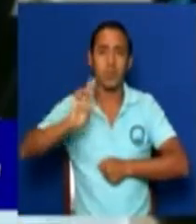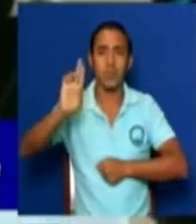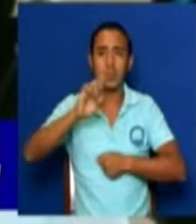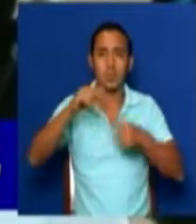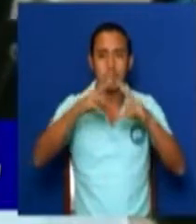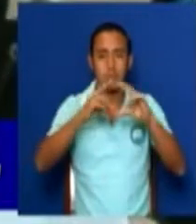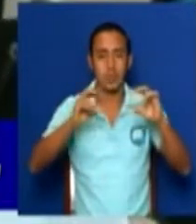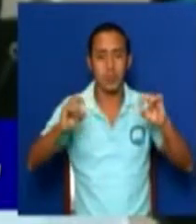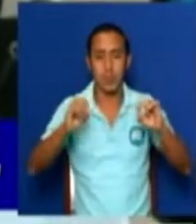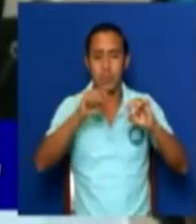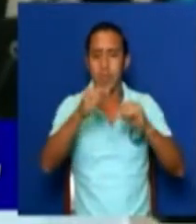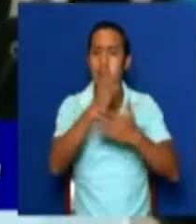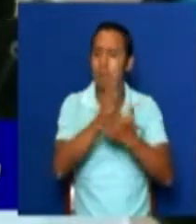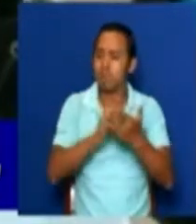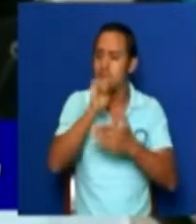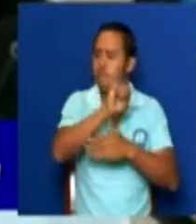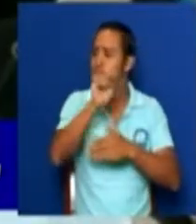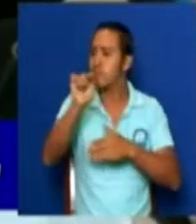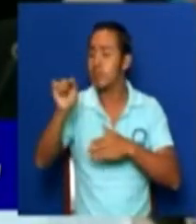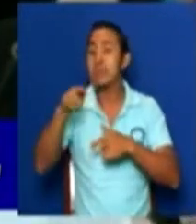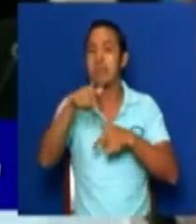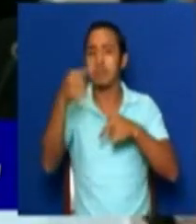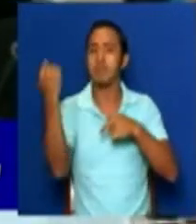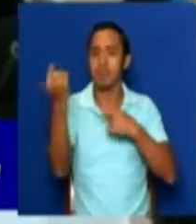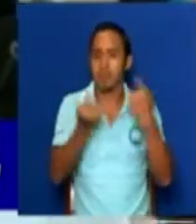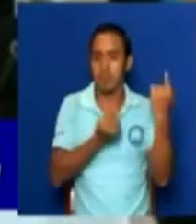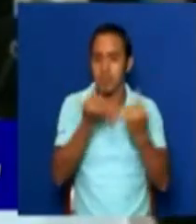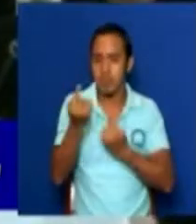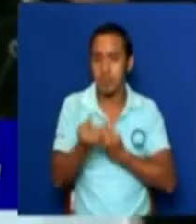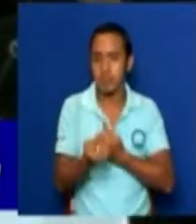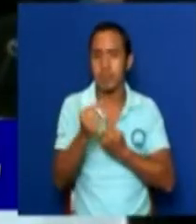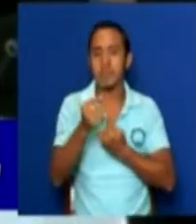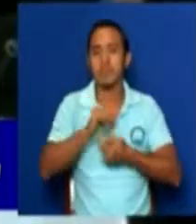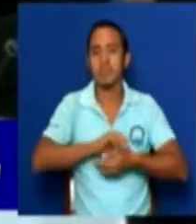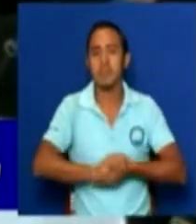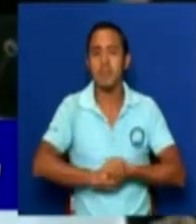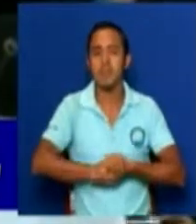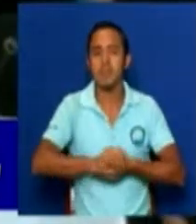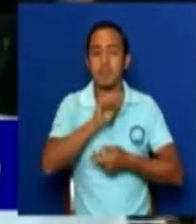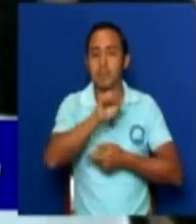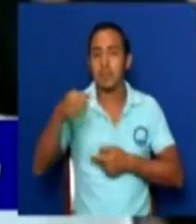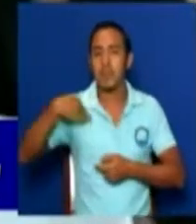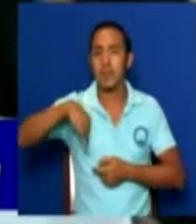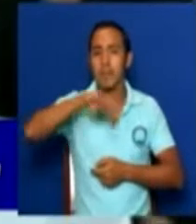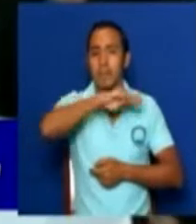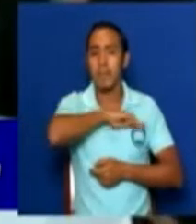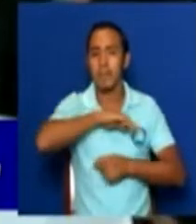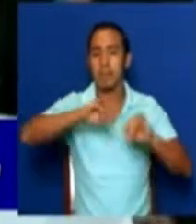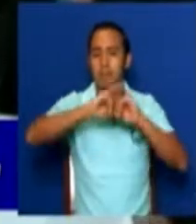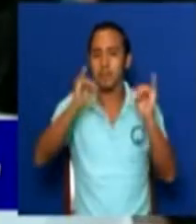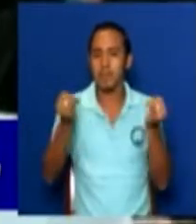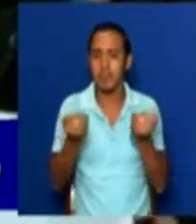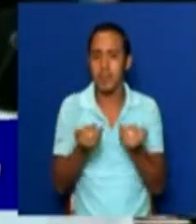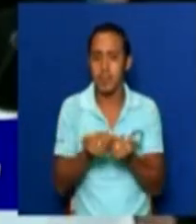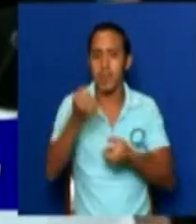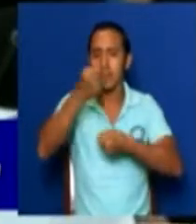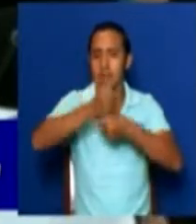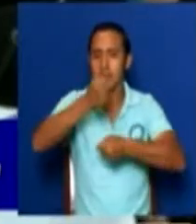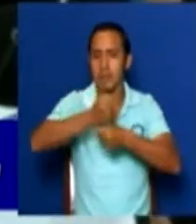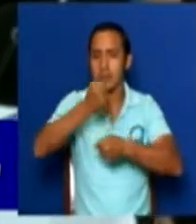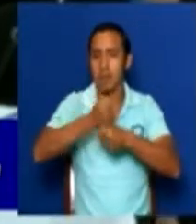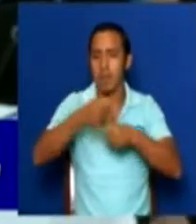Nicaragua, que algunos de ellos están presentes hoy día, y además miembro de la Internacional de Servicios